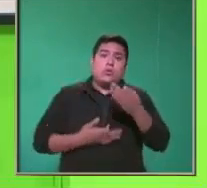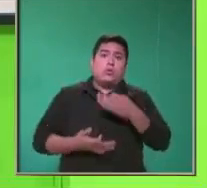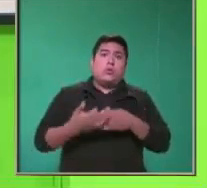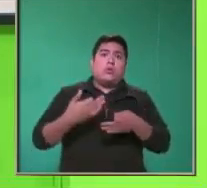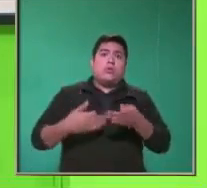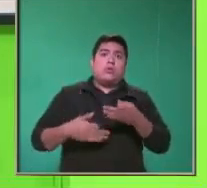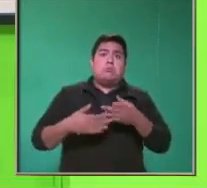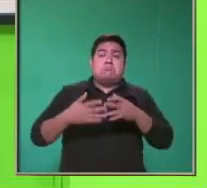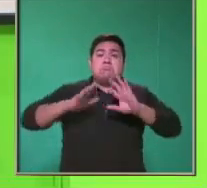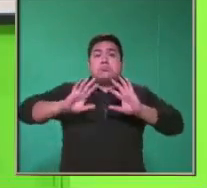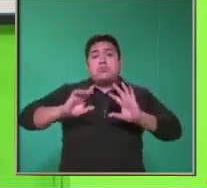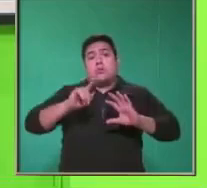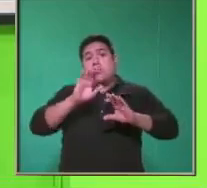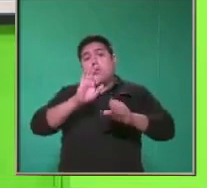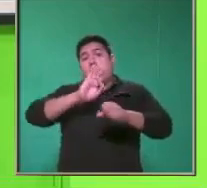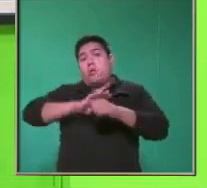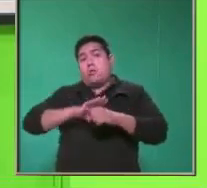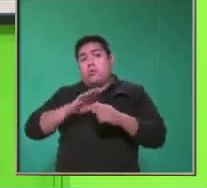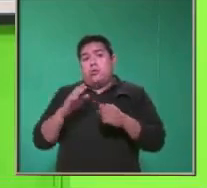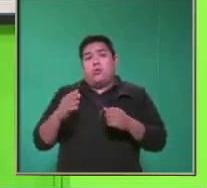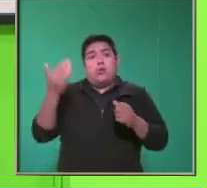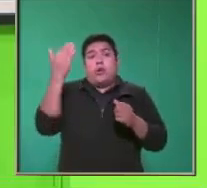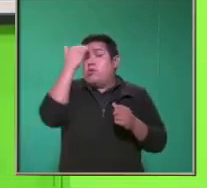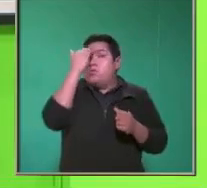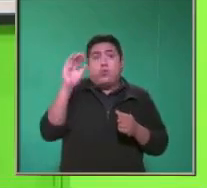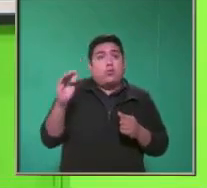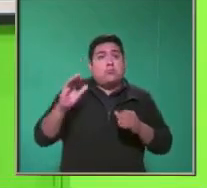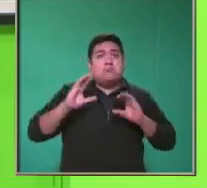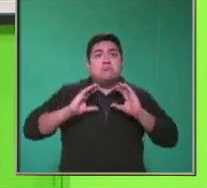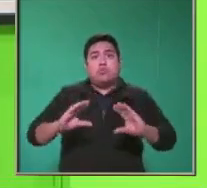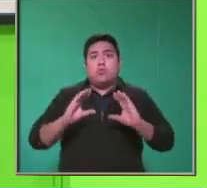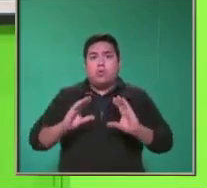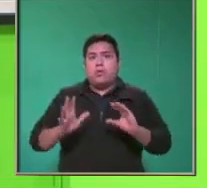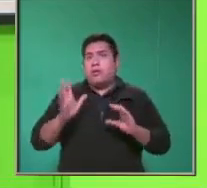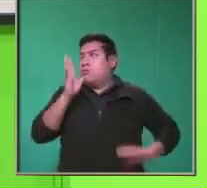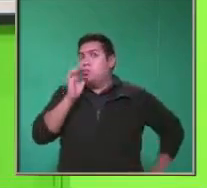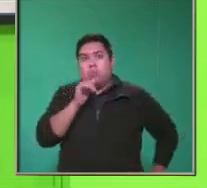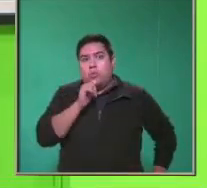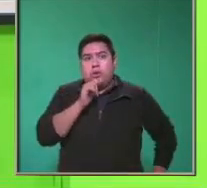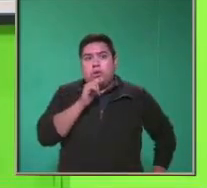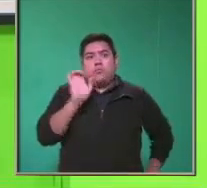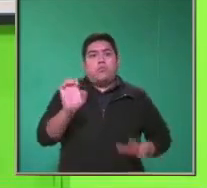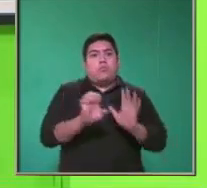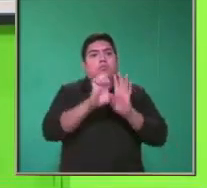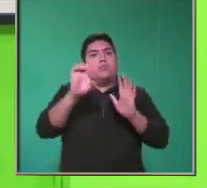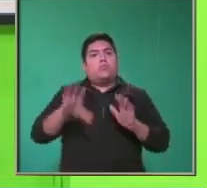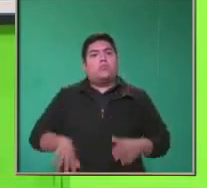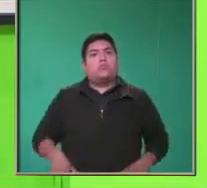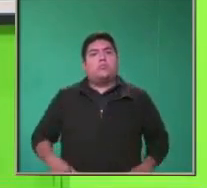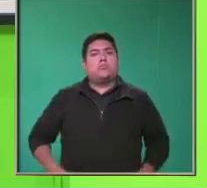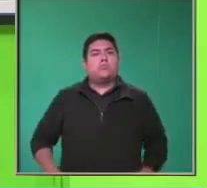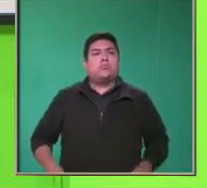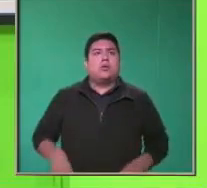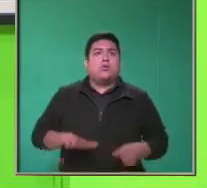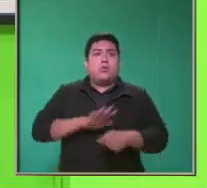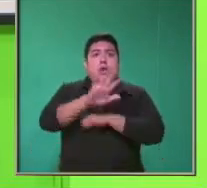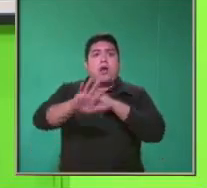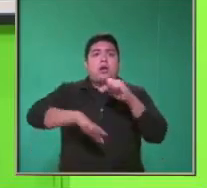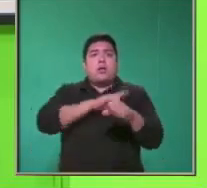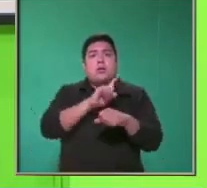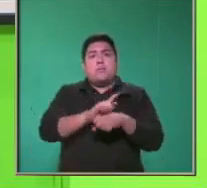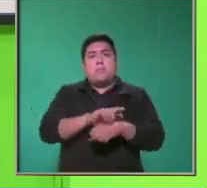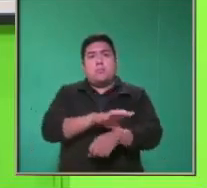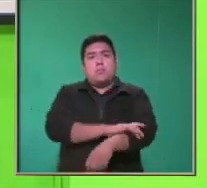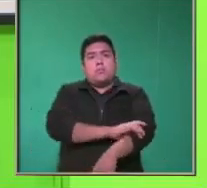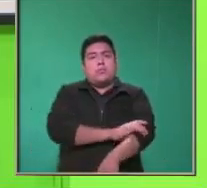no conocemos, no podemos cuidar lo que no conocemos? Y poníamos un ejemplo por ahí de una mascota, ¿verdad? Si